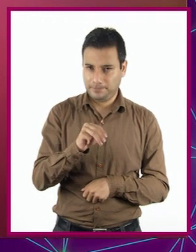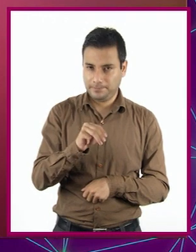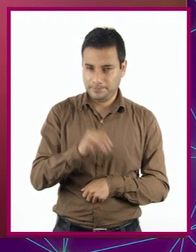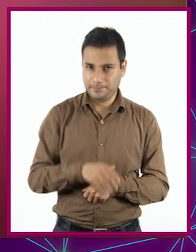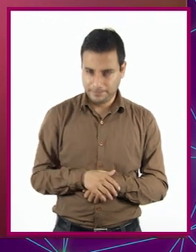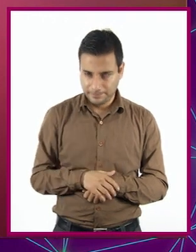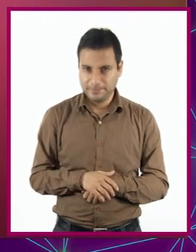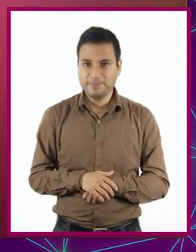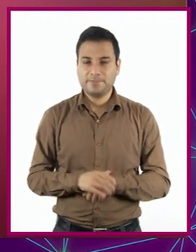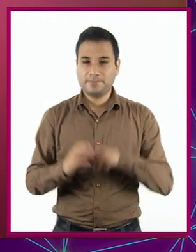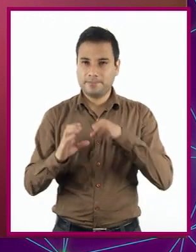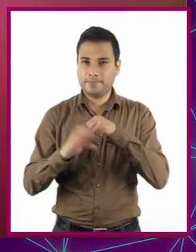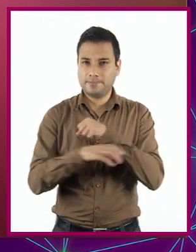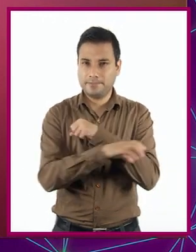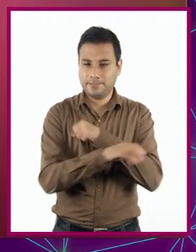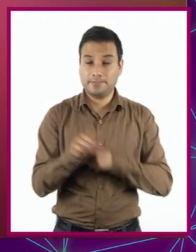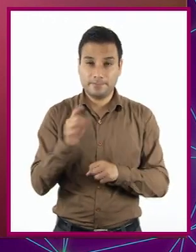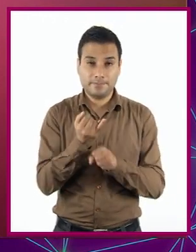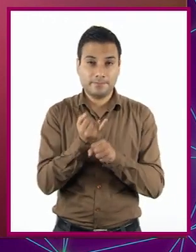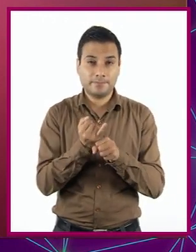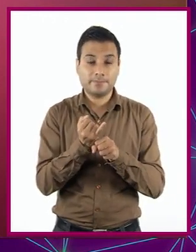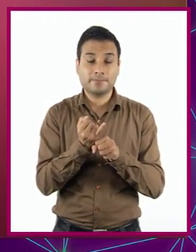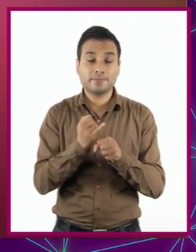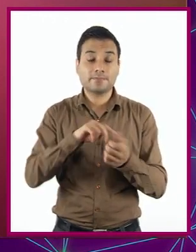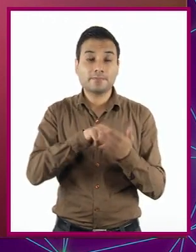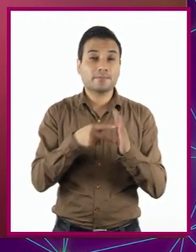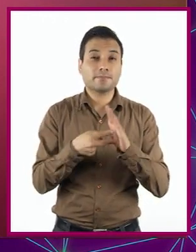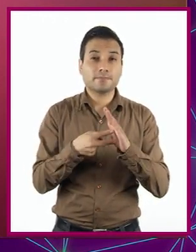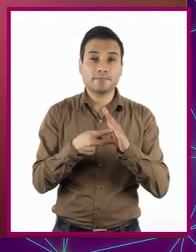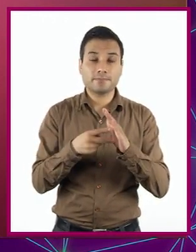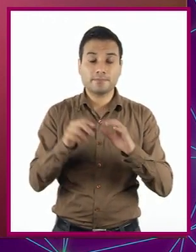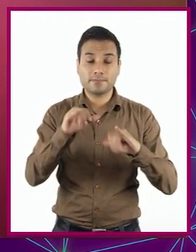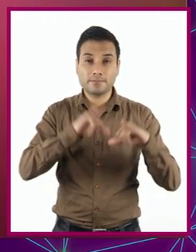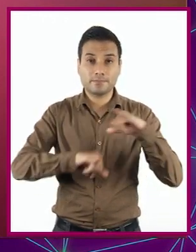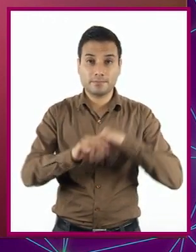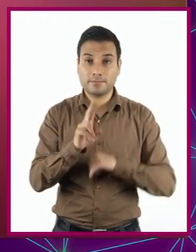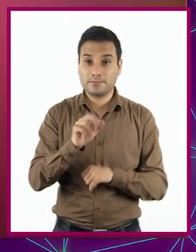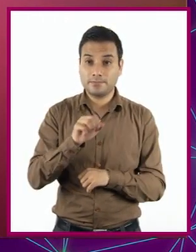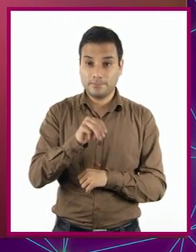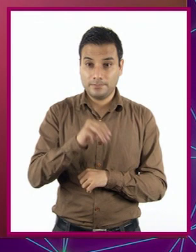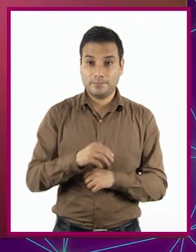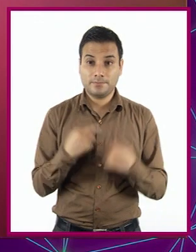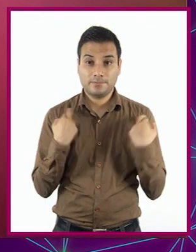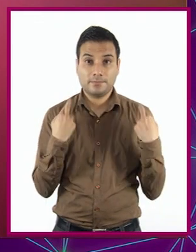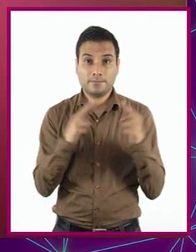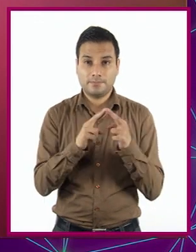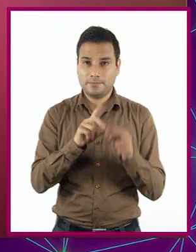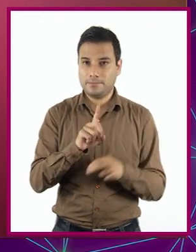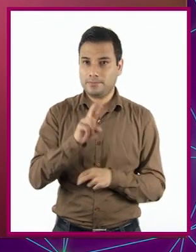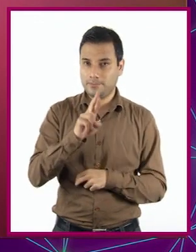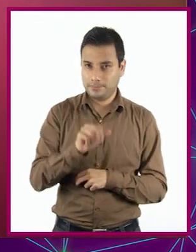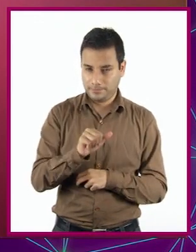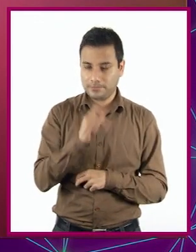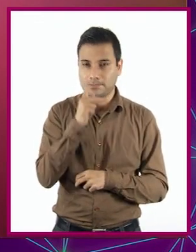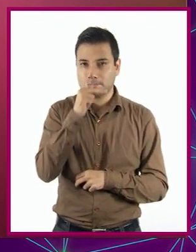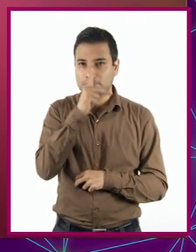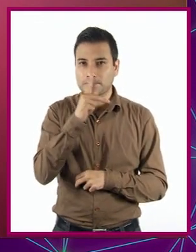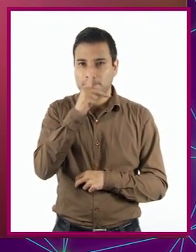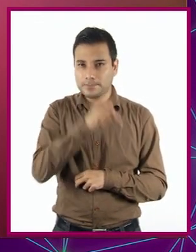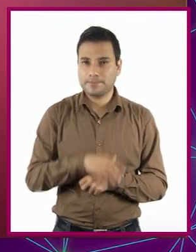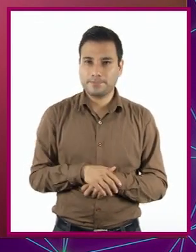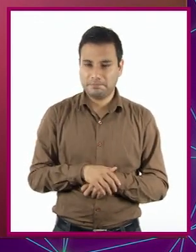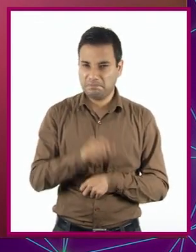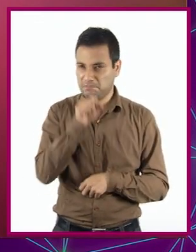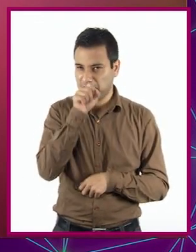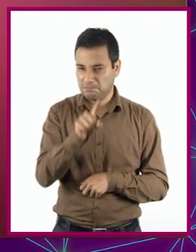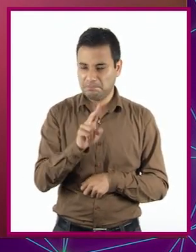Coajimalpa, ingeniera química por la Facultad de Química de la UNAM, maestra y doctora en Pedagogía por la Facultad de Filosofía y Letras de la